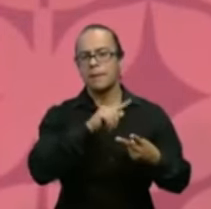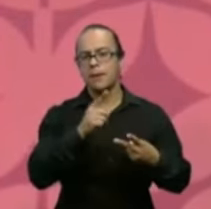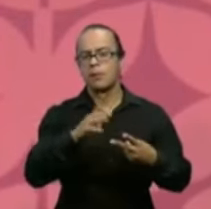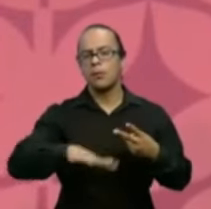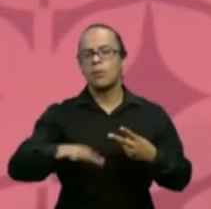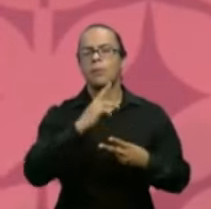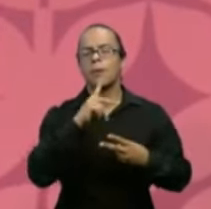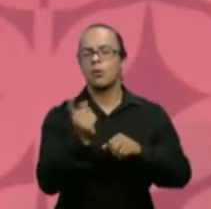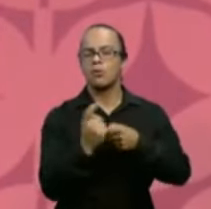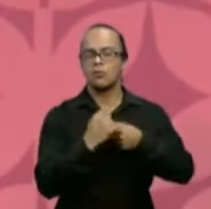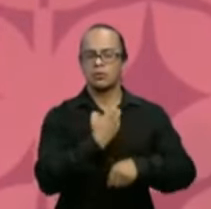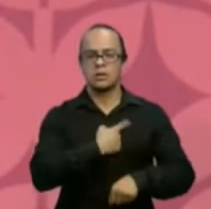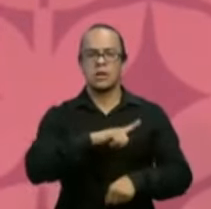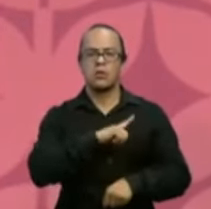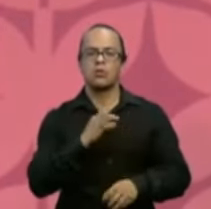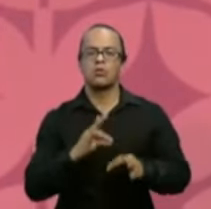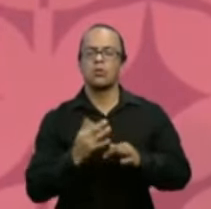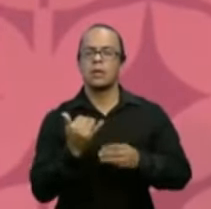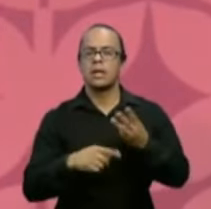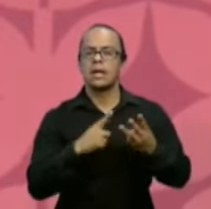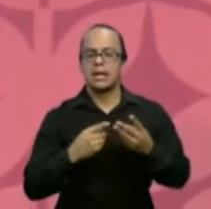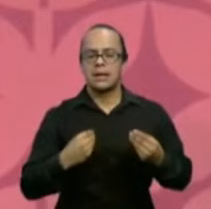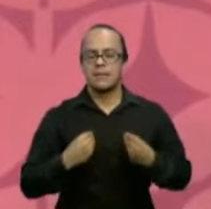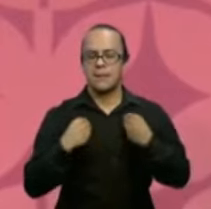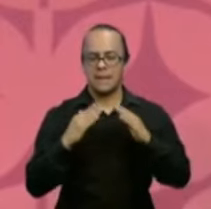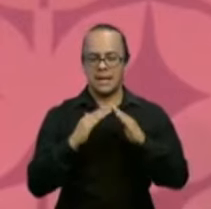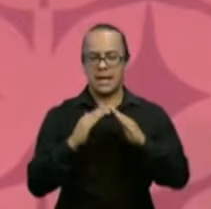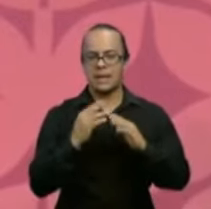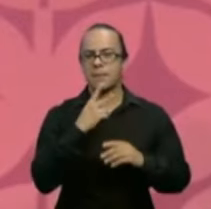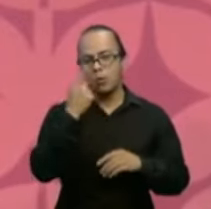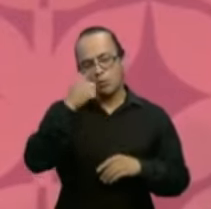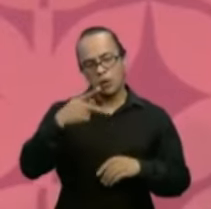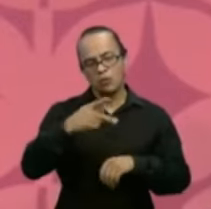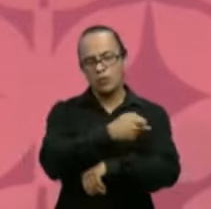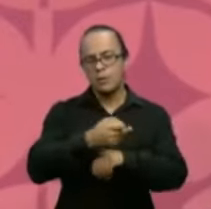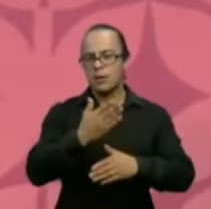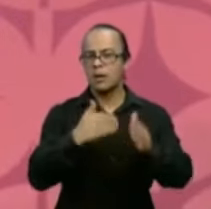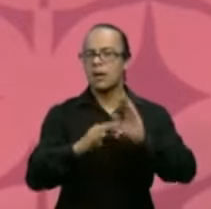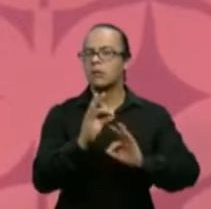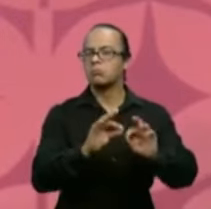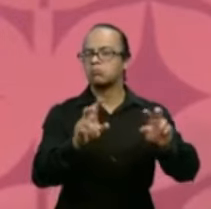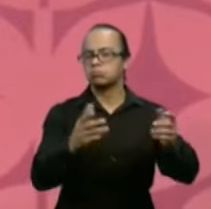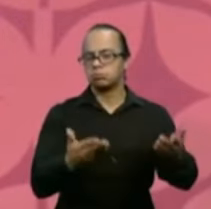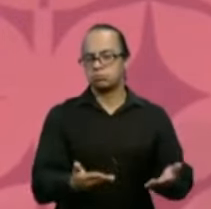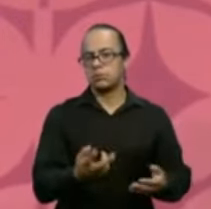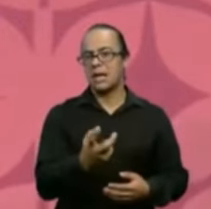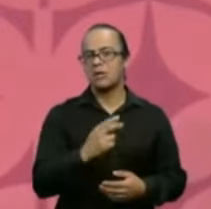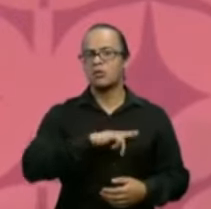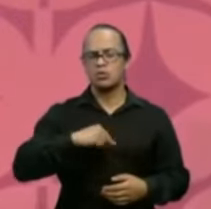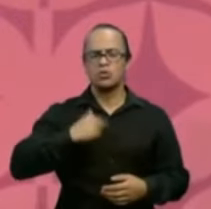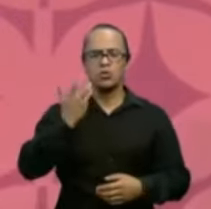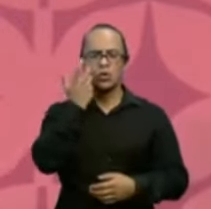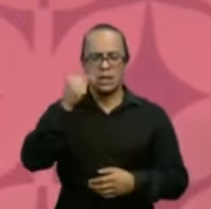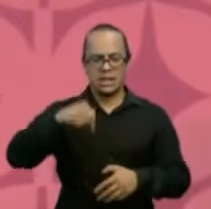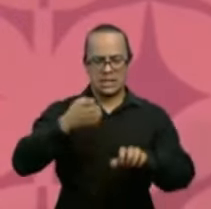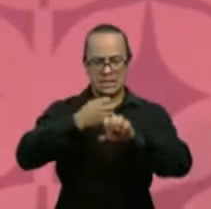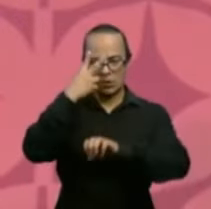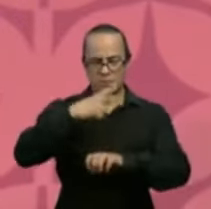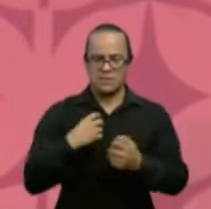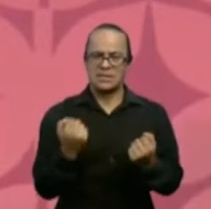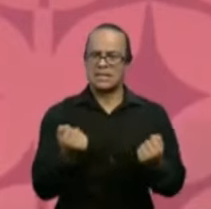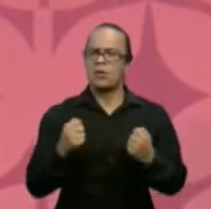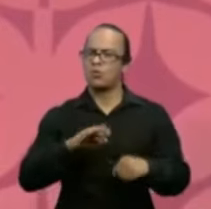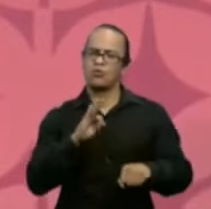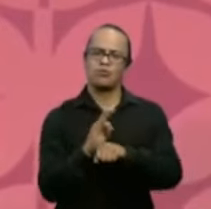los servicios de salud y vivienda, que es importante para sus familias. Queremos tener uno de los estados más seguros del